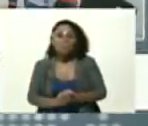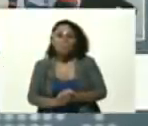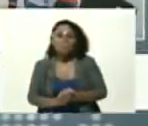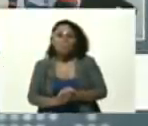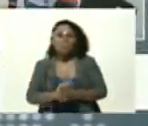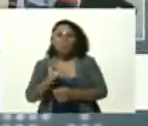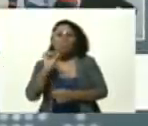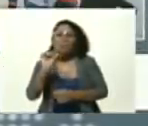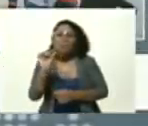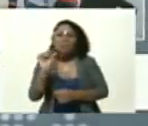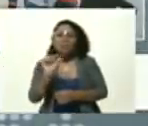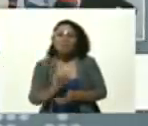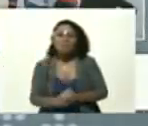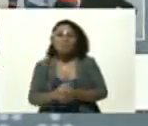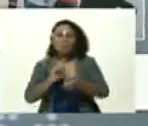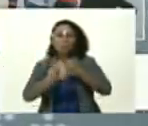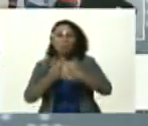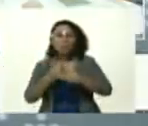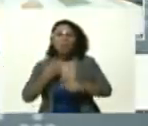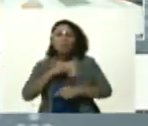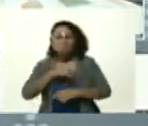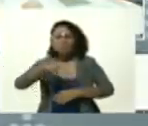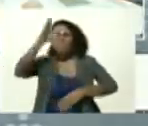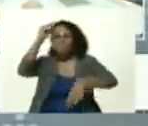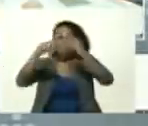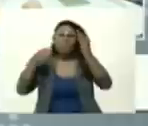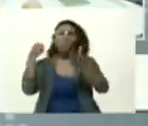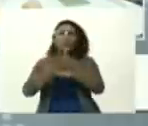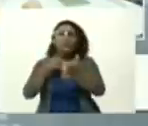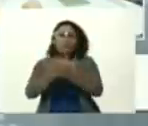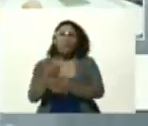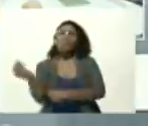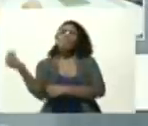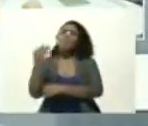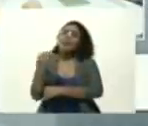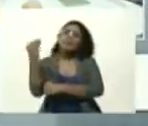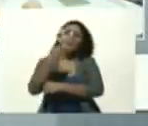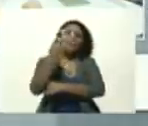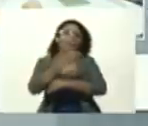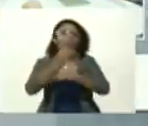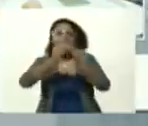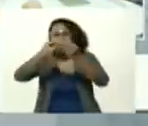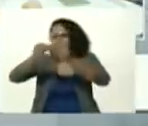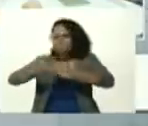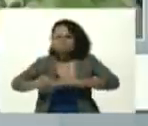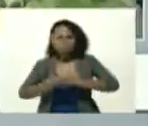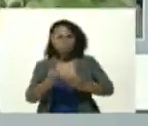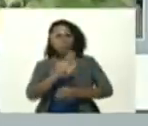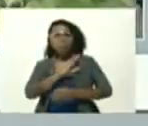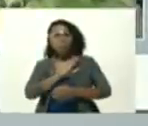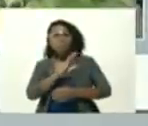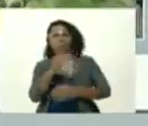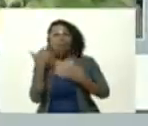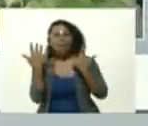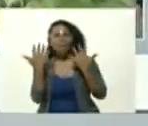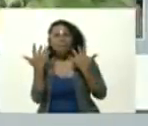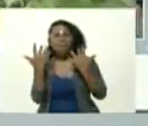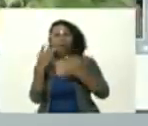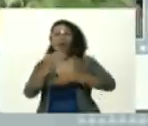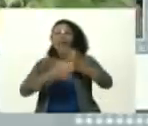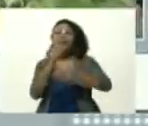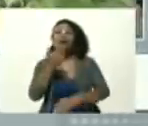menos. Hemos aprendido en estos años de lucha a hacer mucho más con lo que tenemos en la mano, a hacer